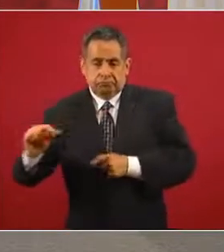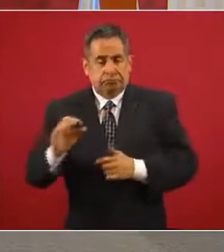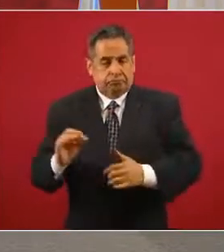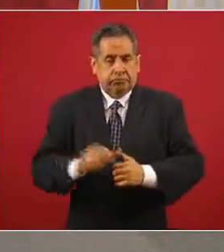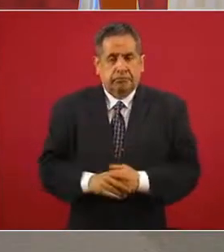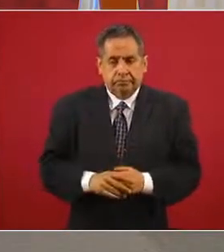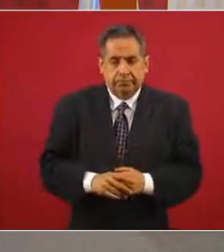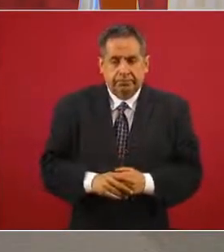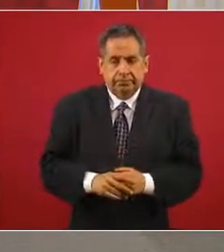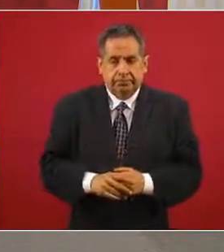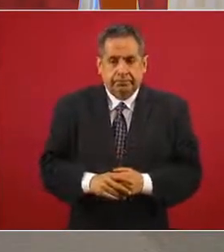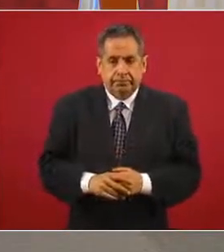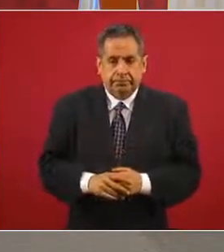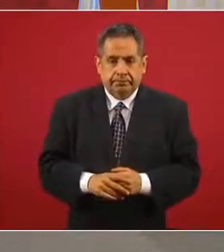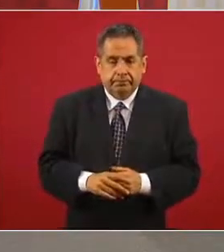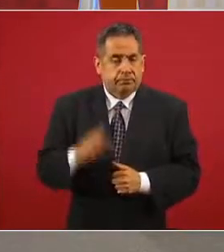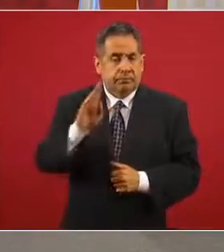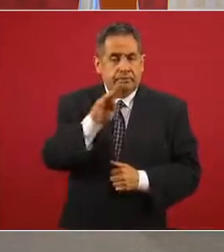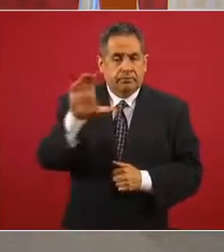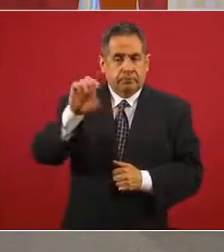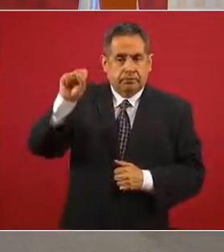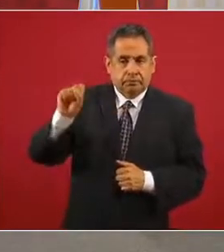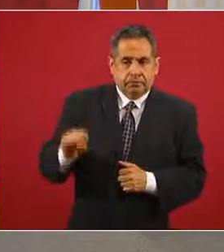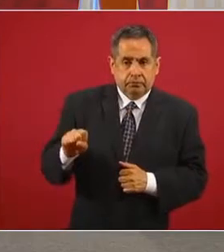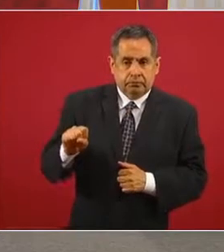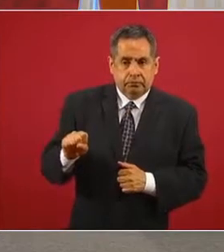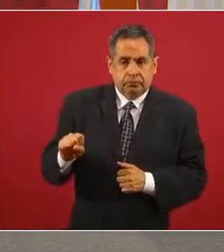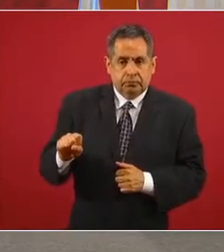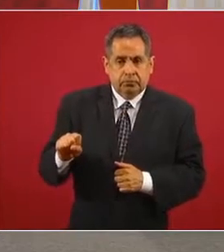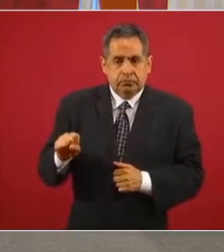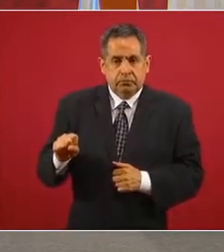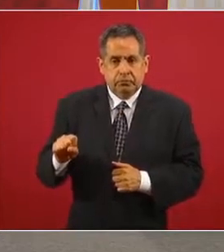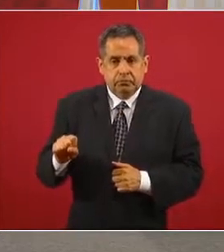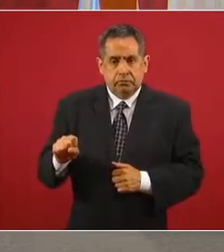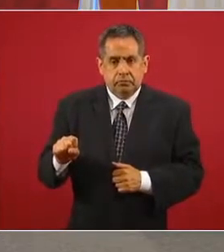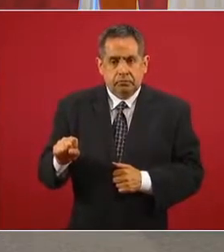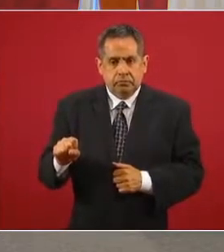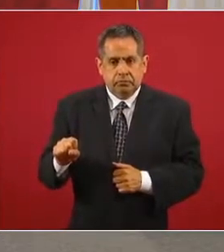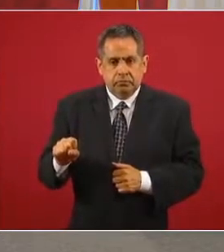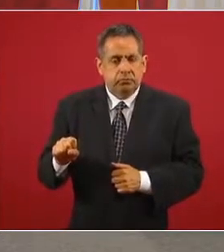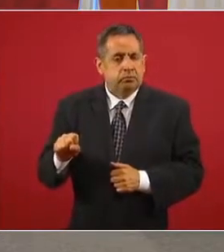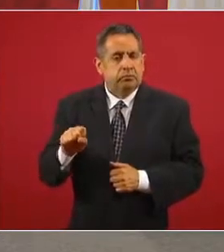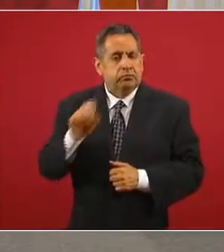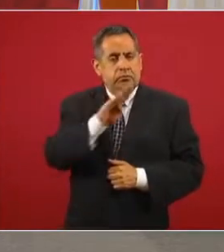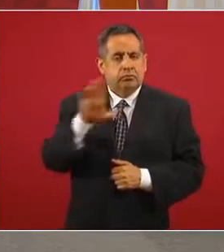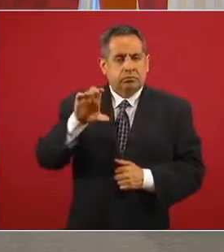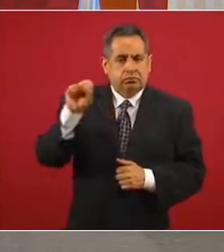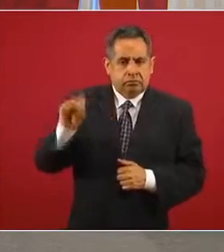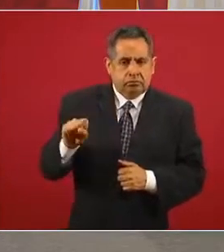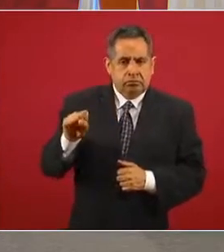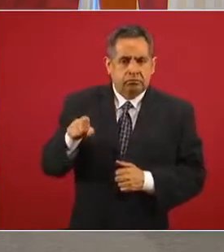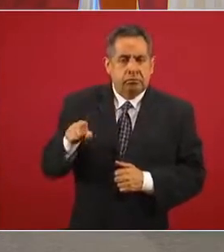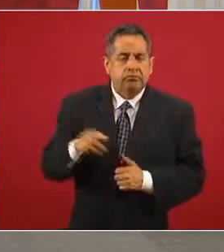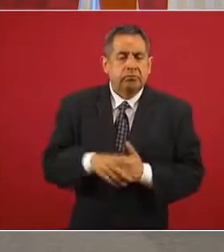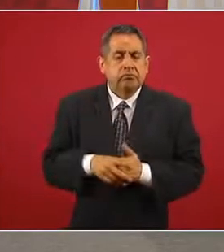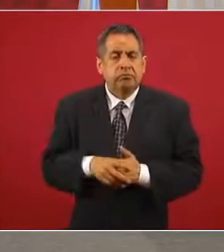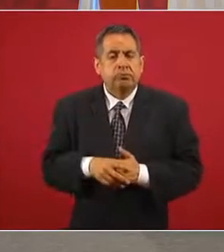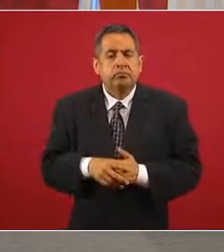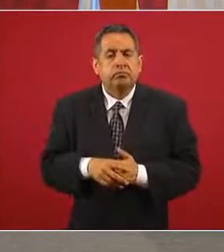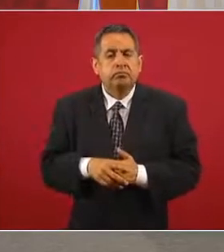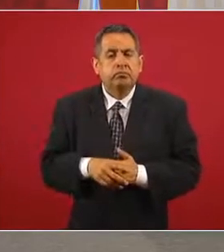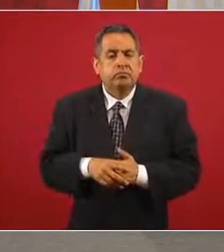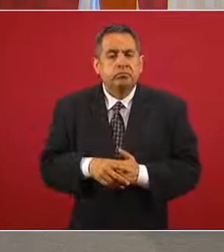La siguiente. Baja California Sur, aquí tenemos una antes, Baja California Sur. Baja California